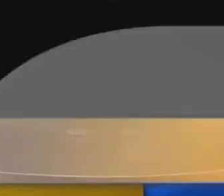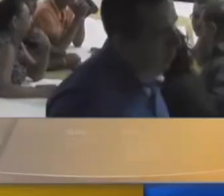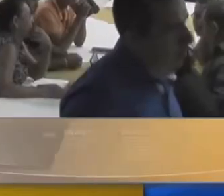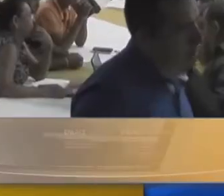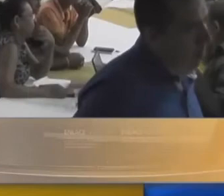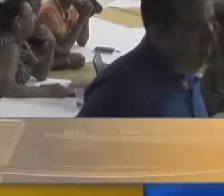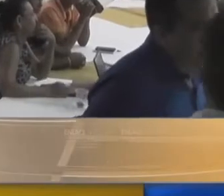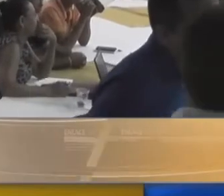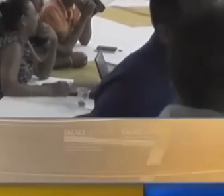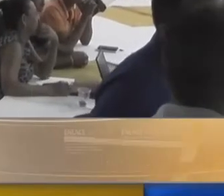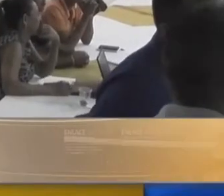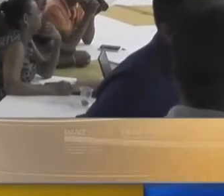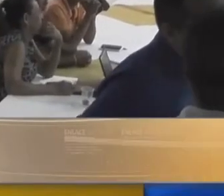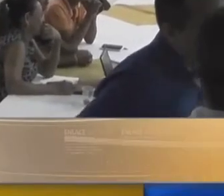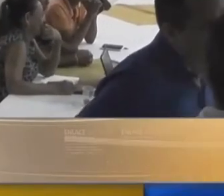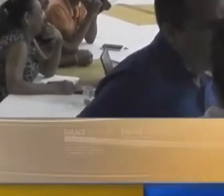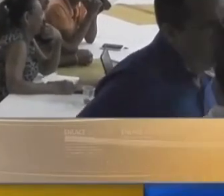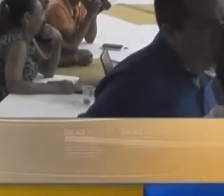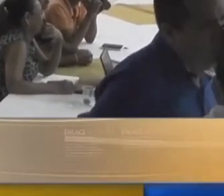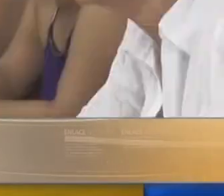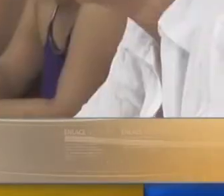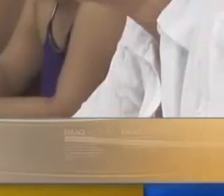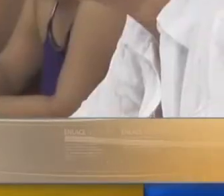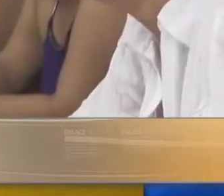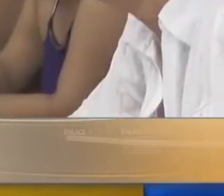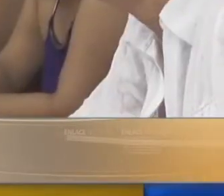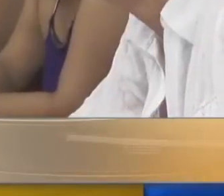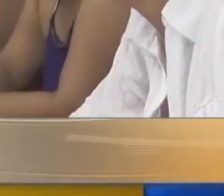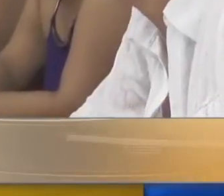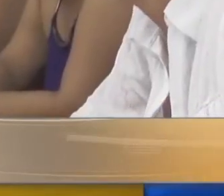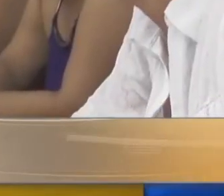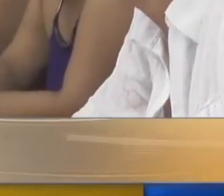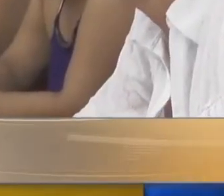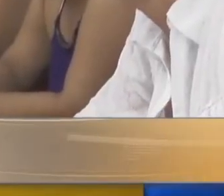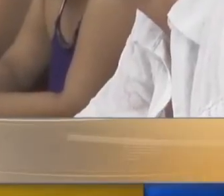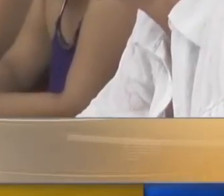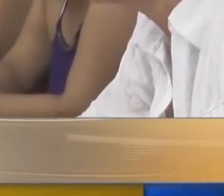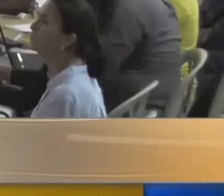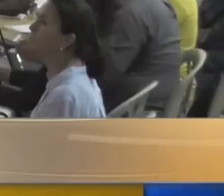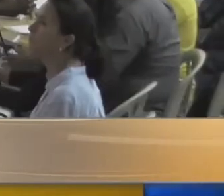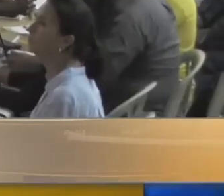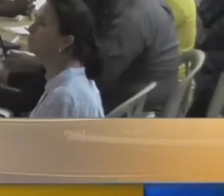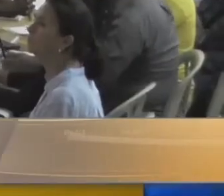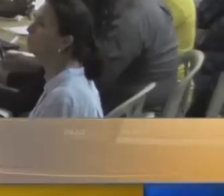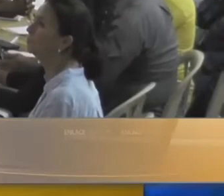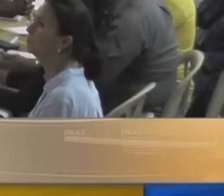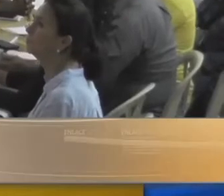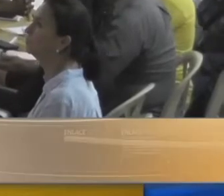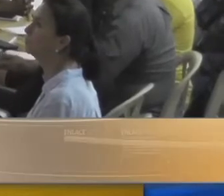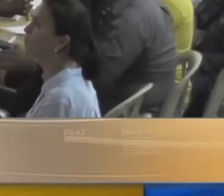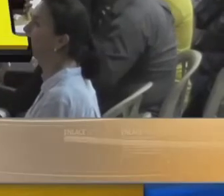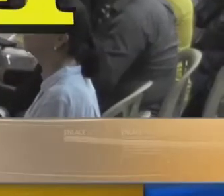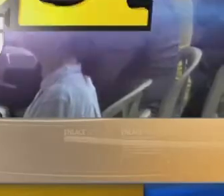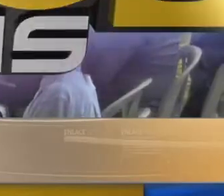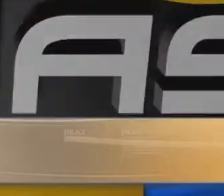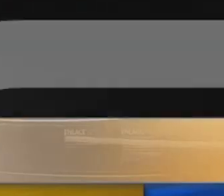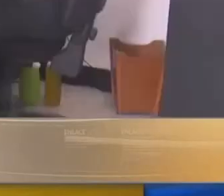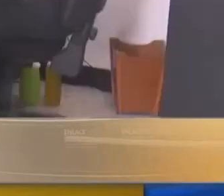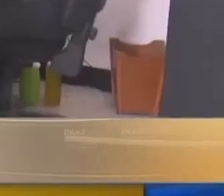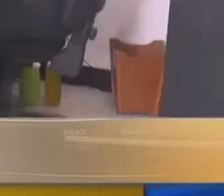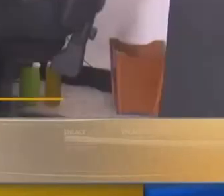enfermedad. 6 mesas de trabajo se conformaron en el corregimiento del centro para garantizar desarrollo y oportunidades de trabajo para los habitantes de esta zona